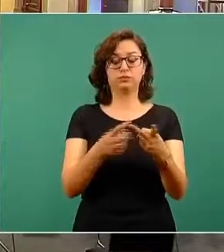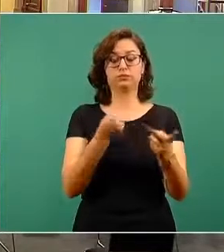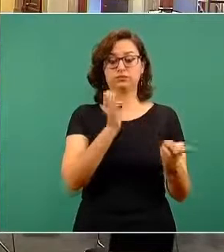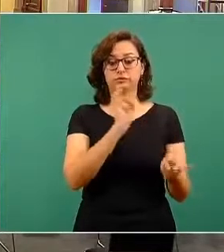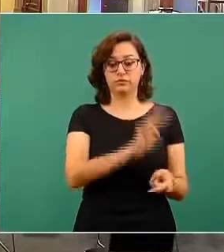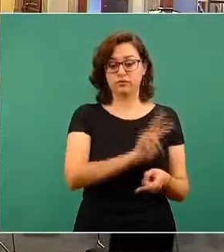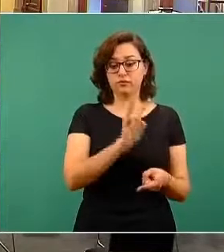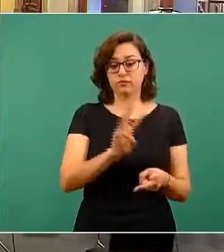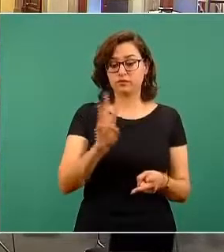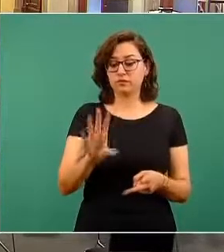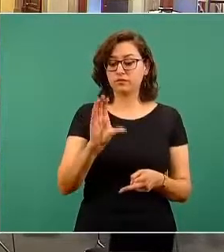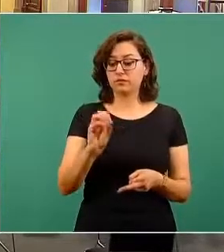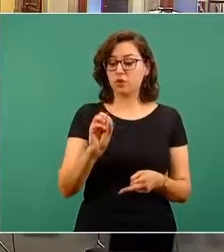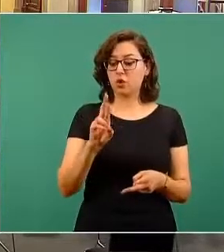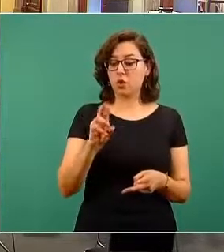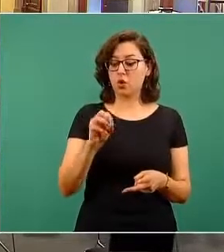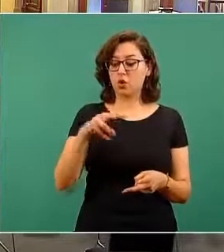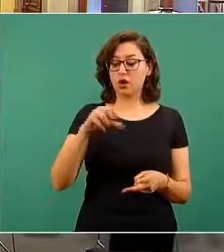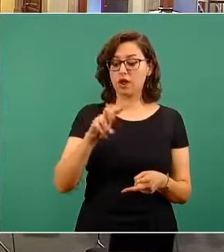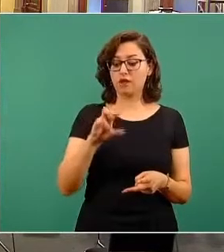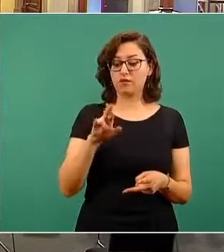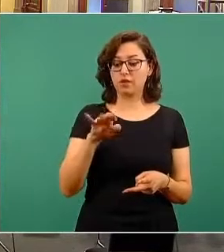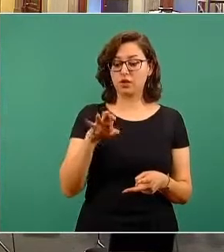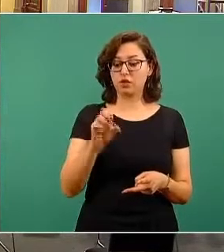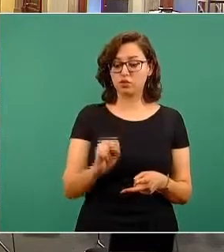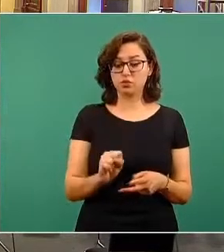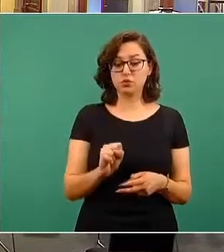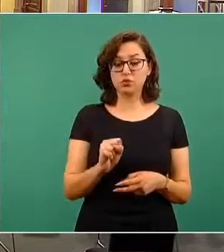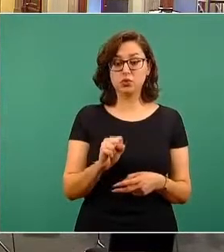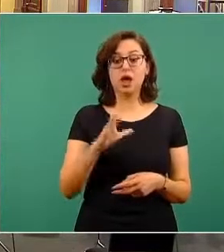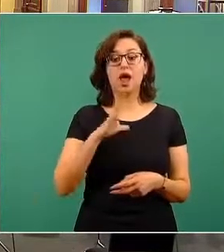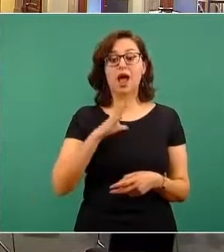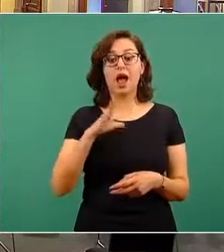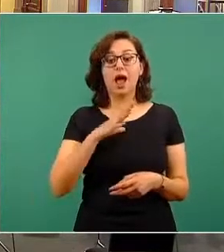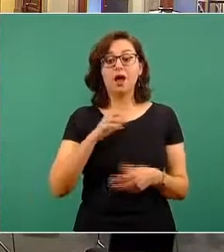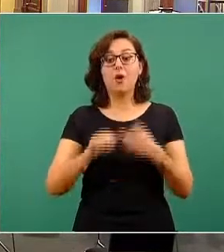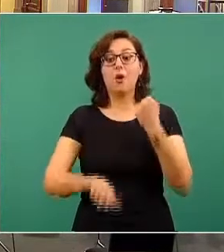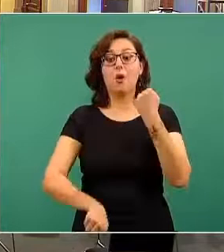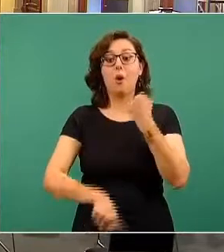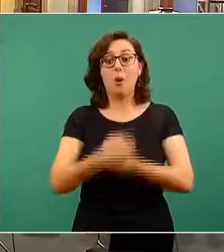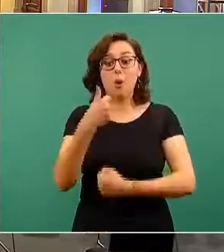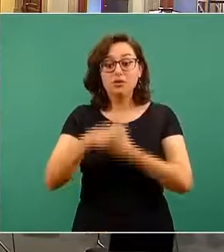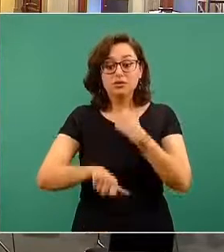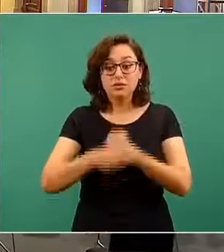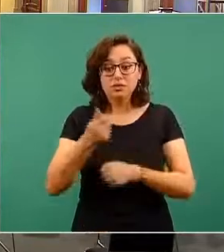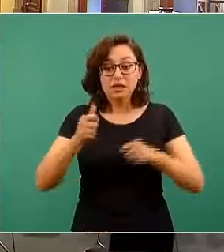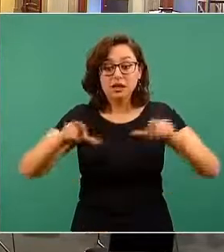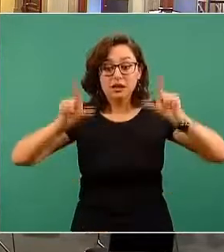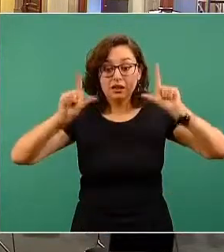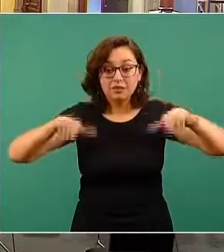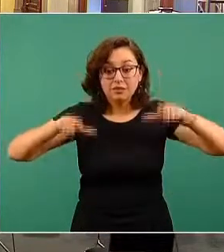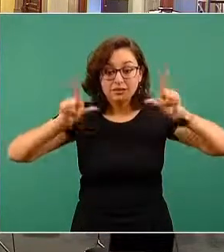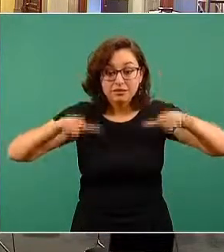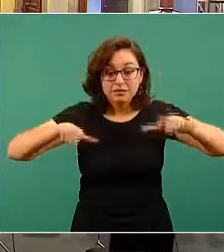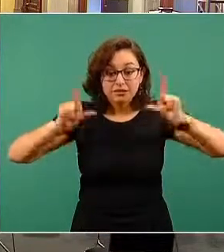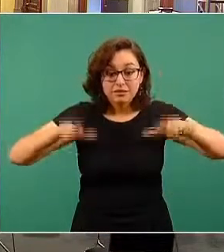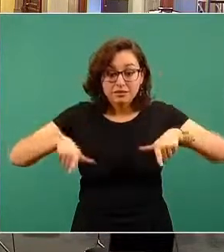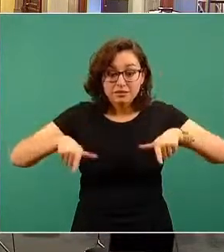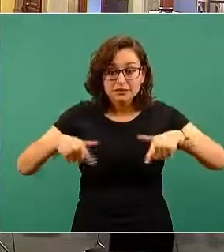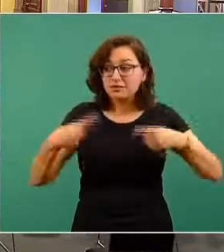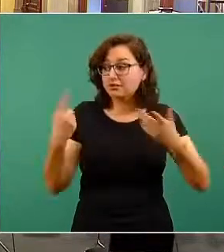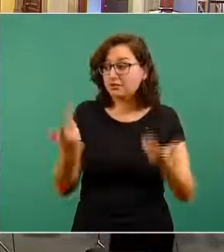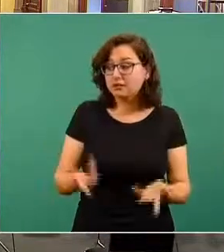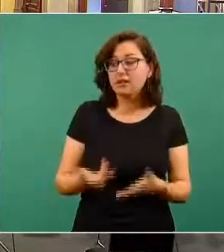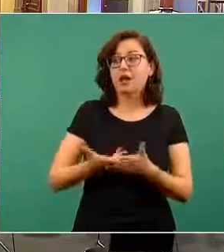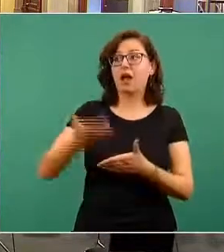web coronavirus.gov.mx, los 11 boletines, el más reciente fue el curso de este fin de semana,